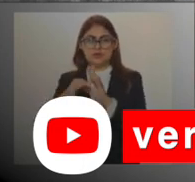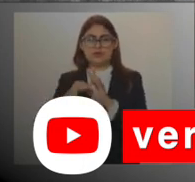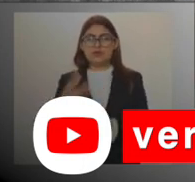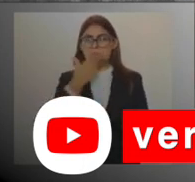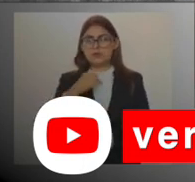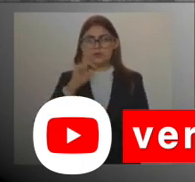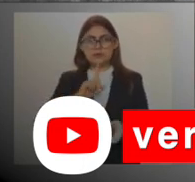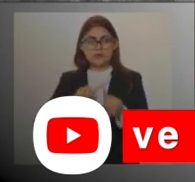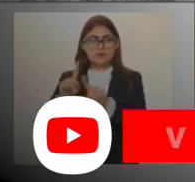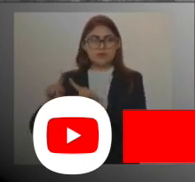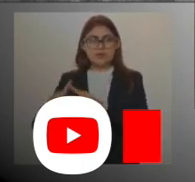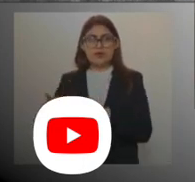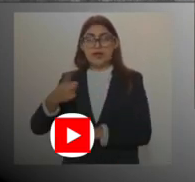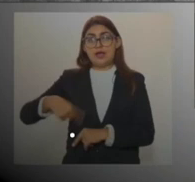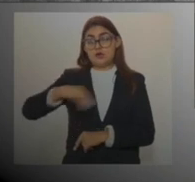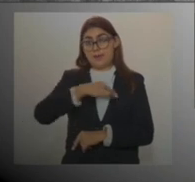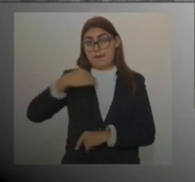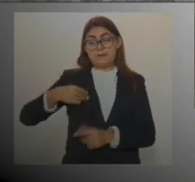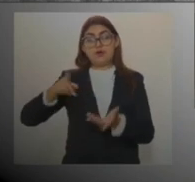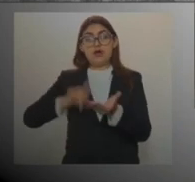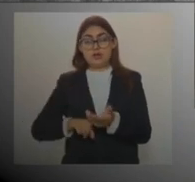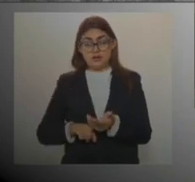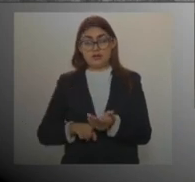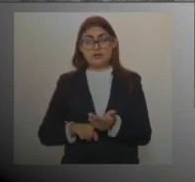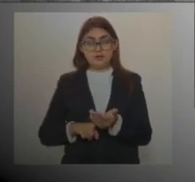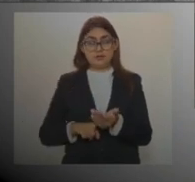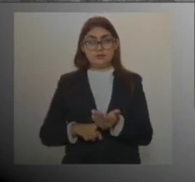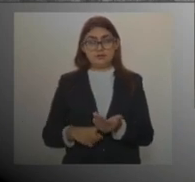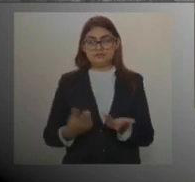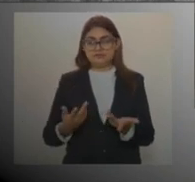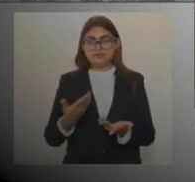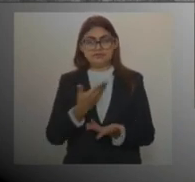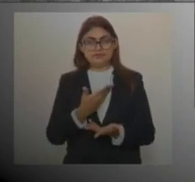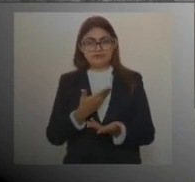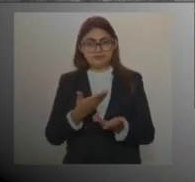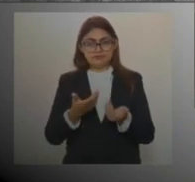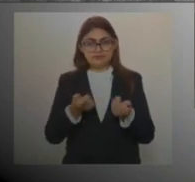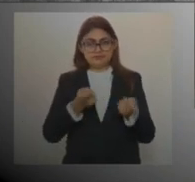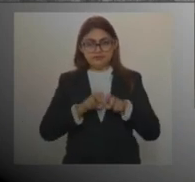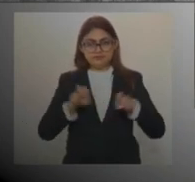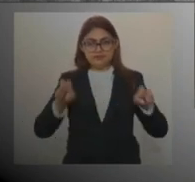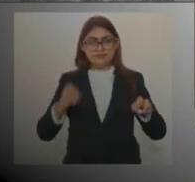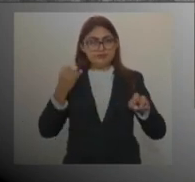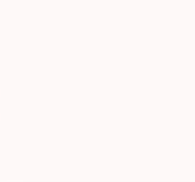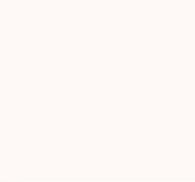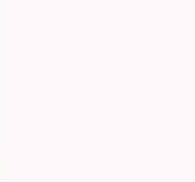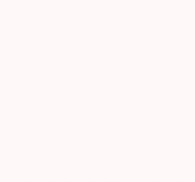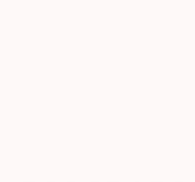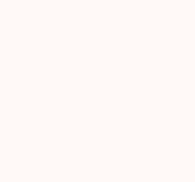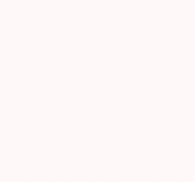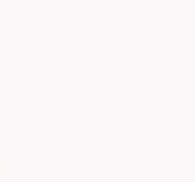Expedientes MX, México, sede del encuentro de la Red de Transparencia y Acceso a la Información.